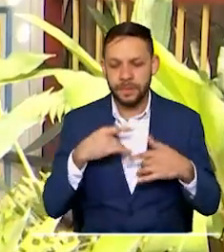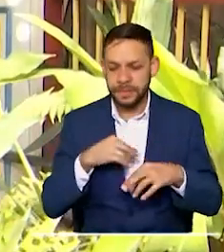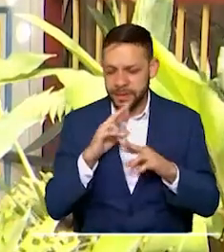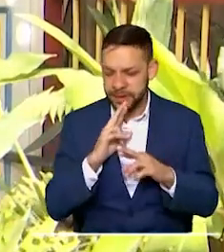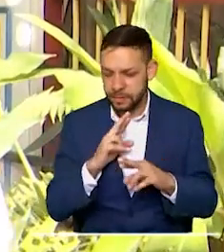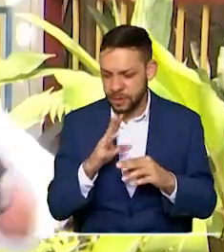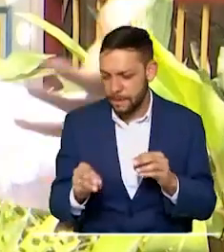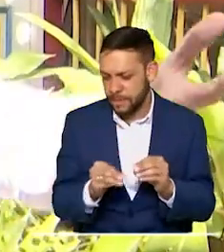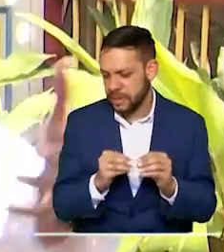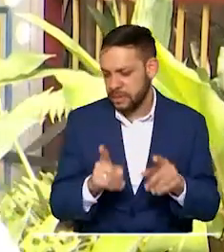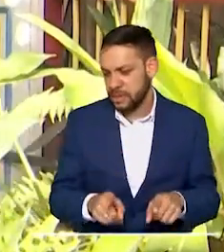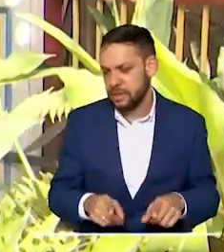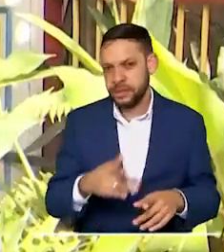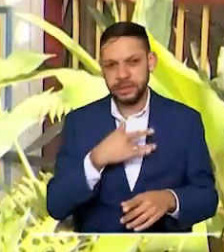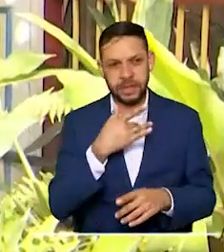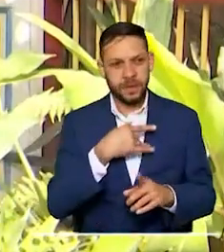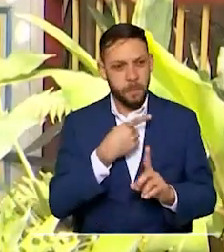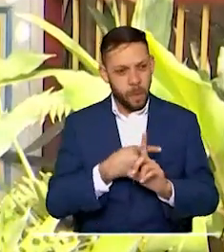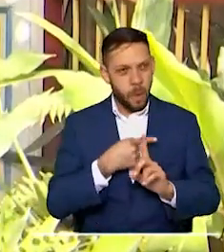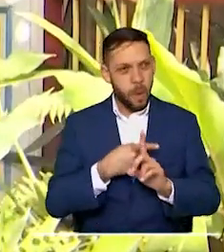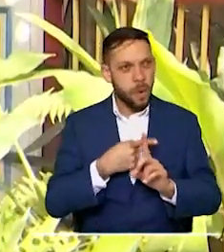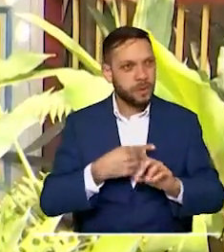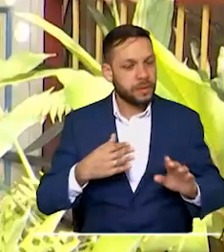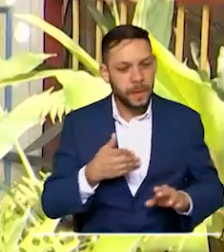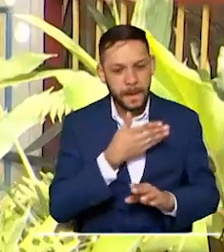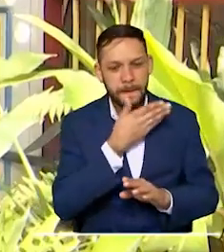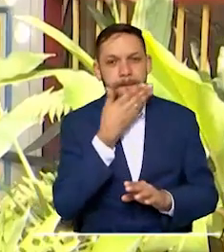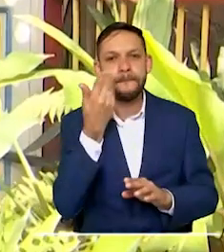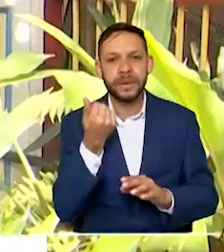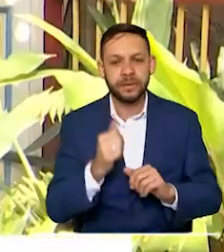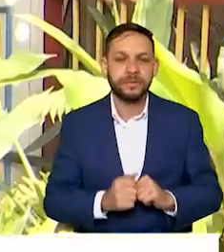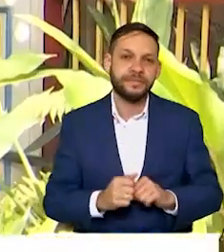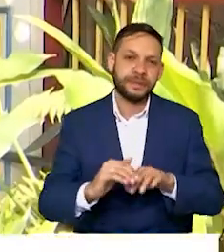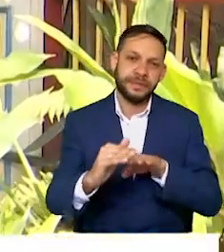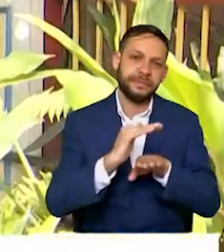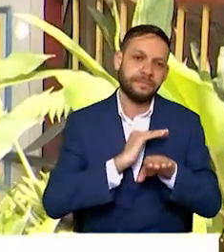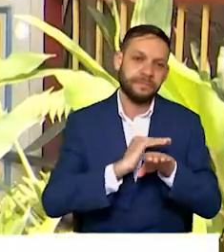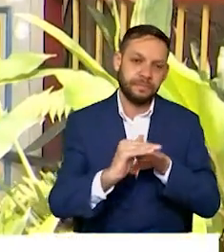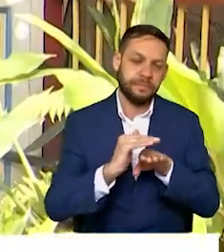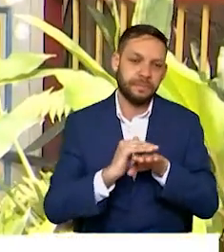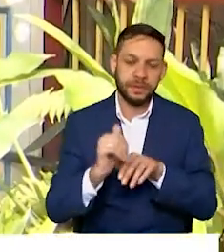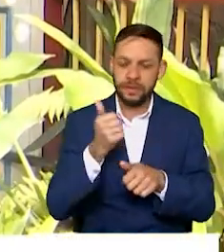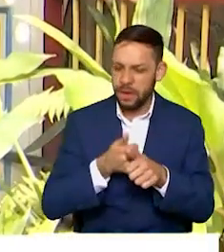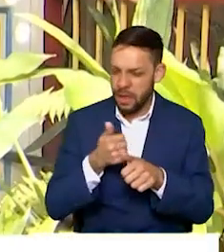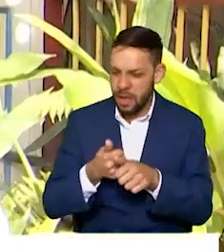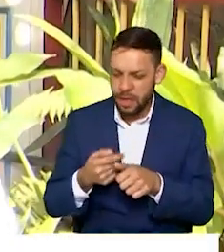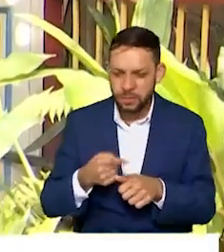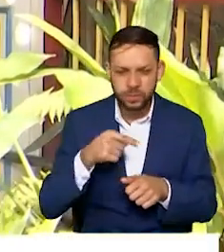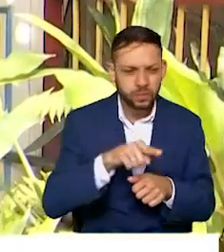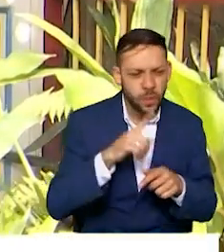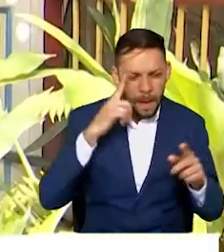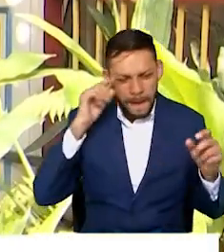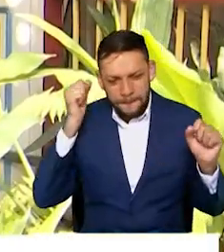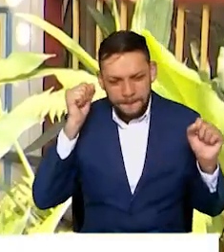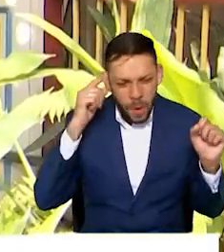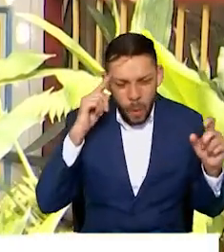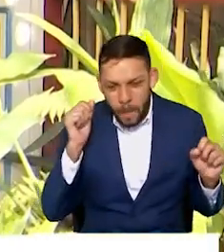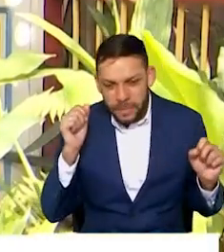de cuentas, nos permitan sentirnos mucho mejor. La invitación es clara: no nos preocupemos por nuestra